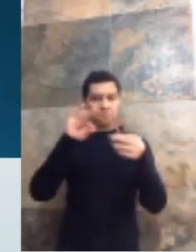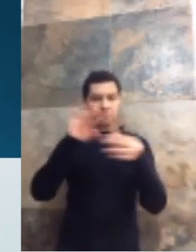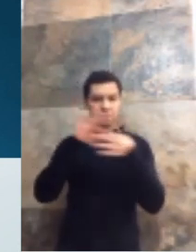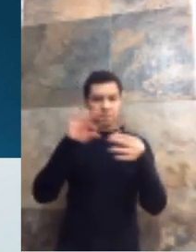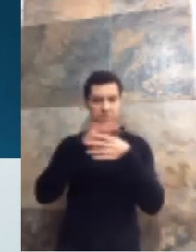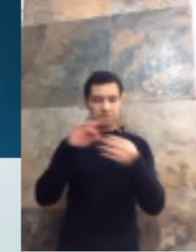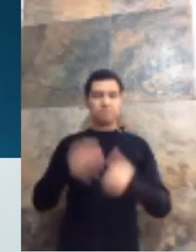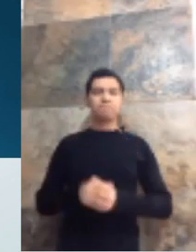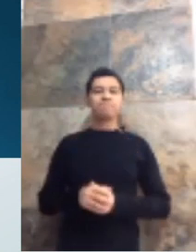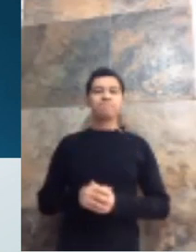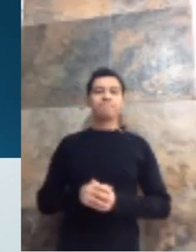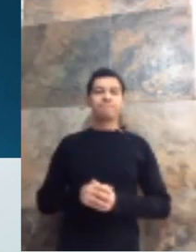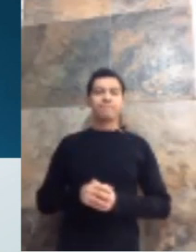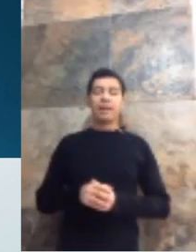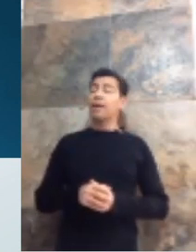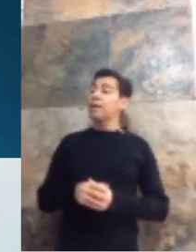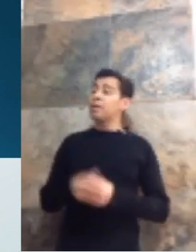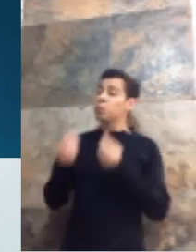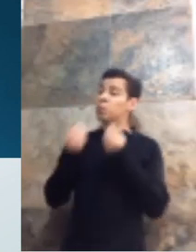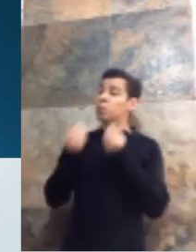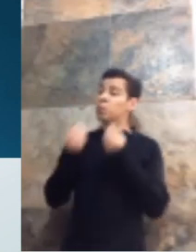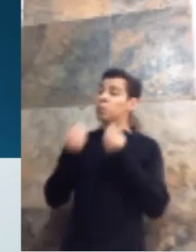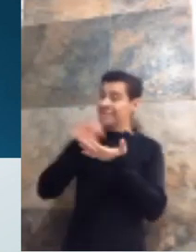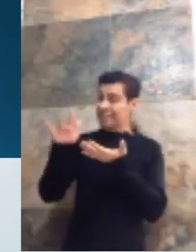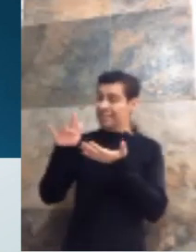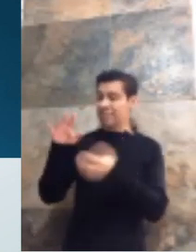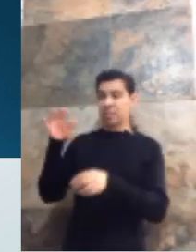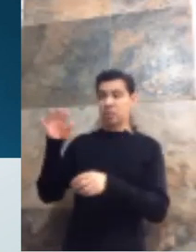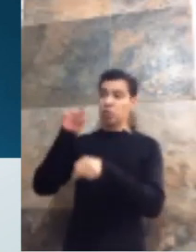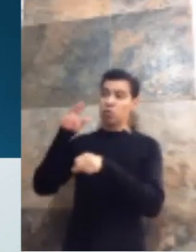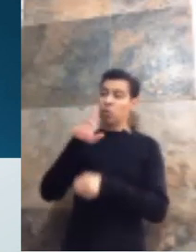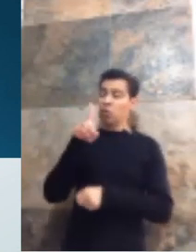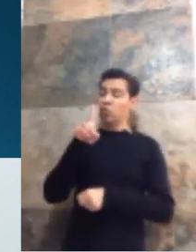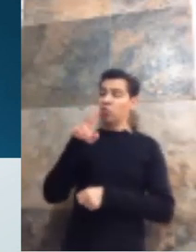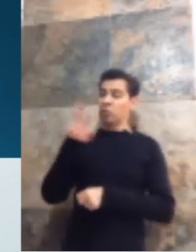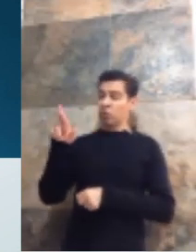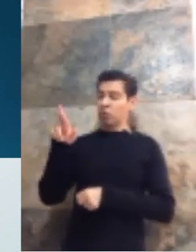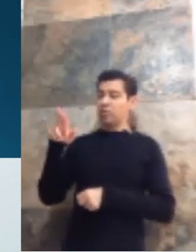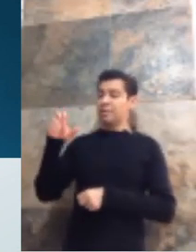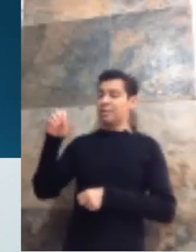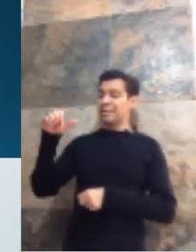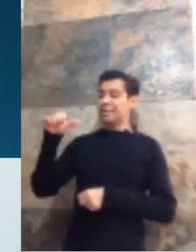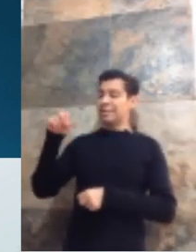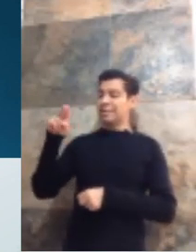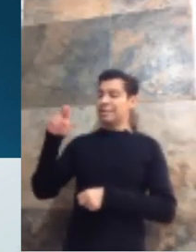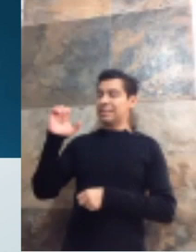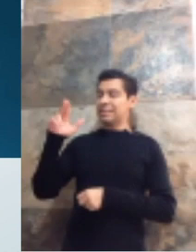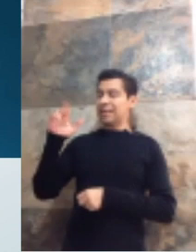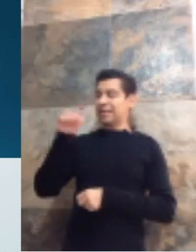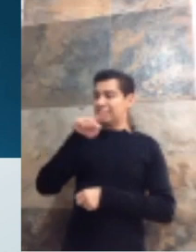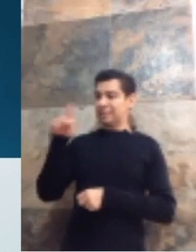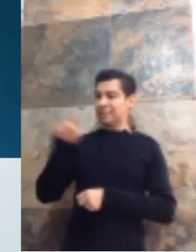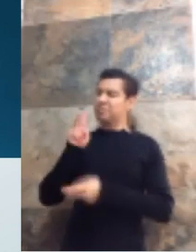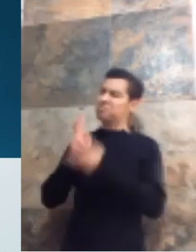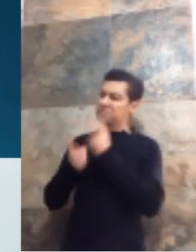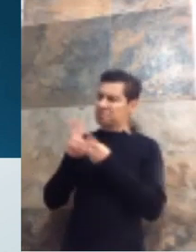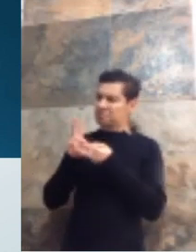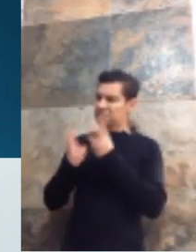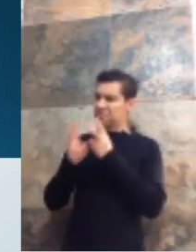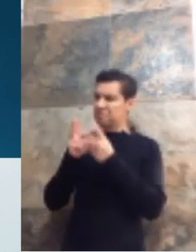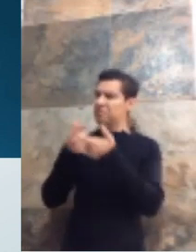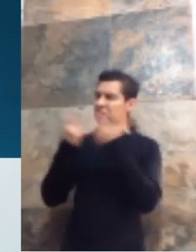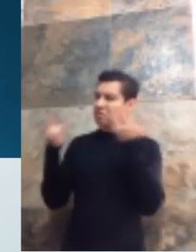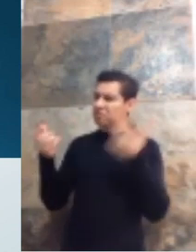Muchísimas gracias al doctor Juan José Sánchez Sosa por esta plática, y efectivamente